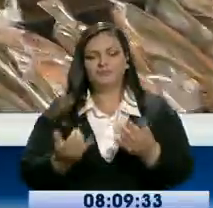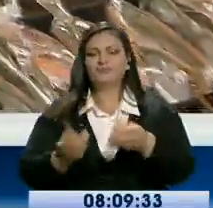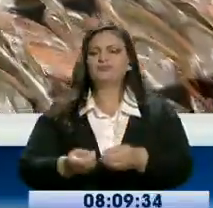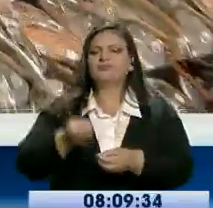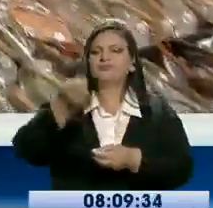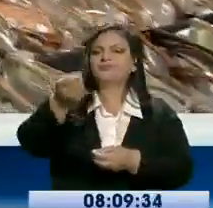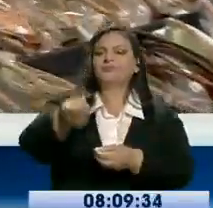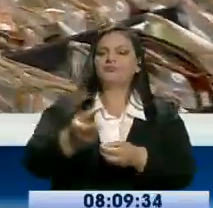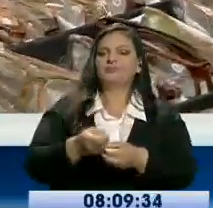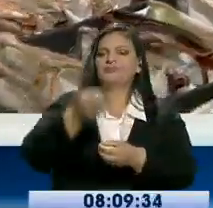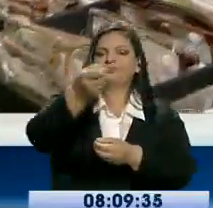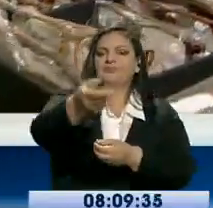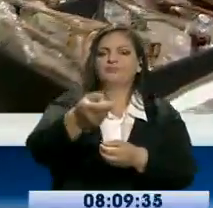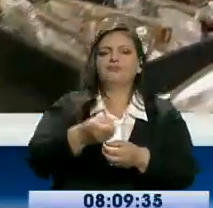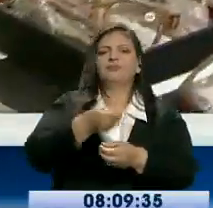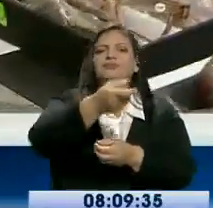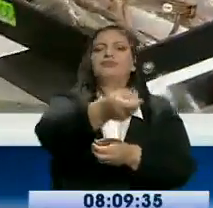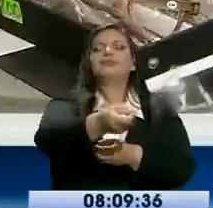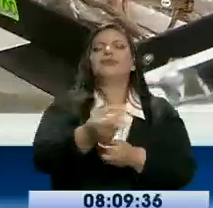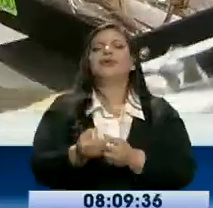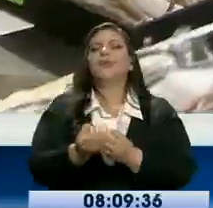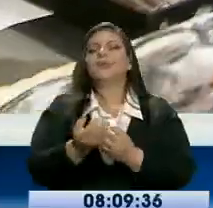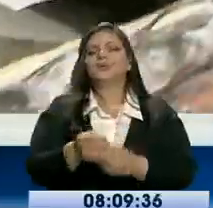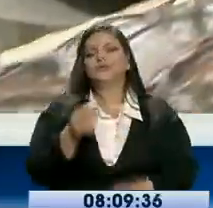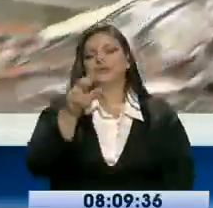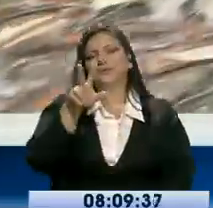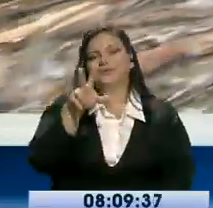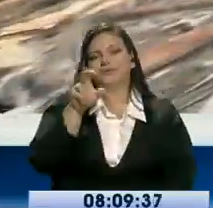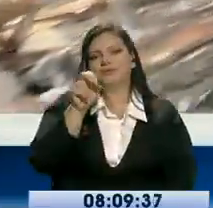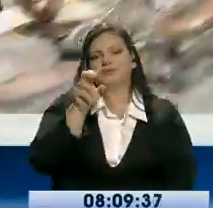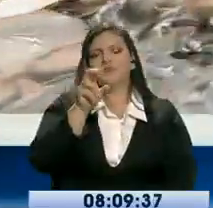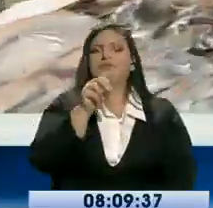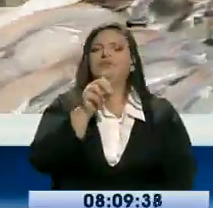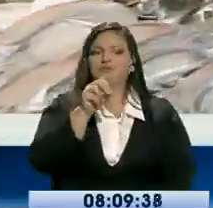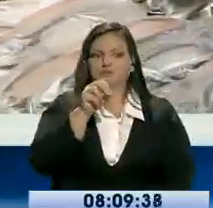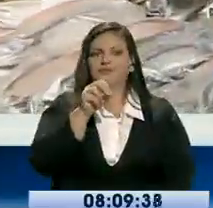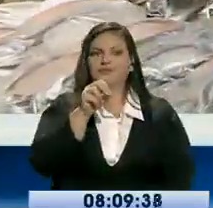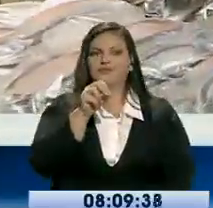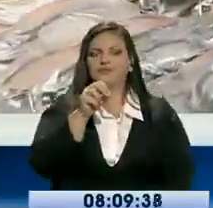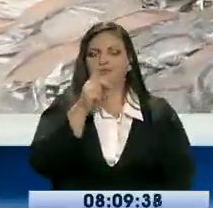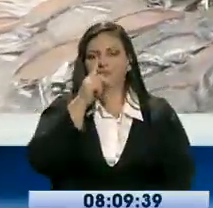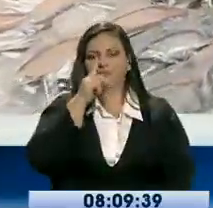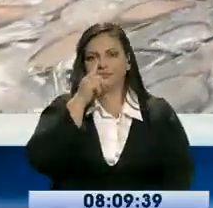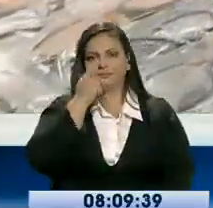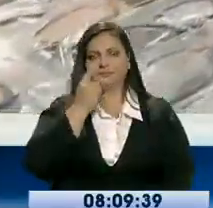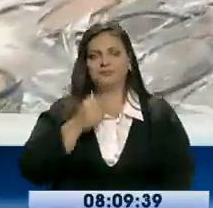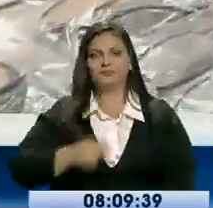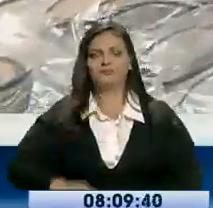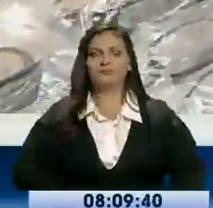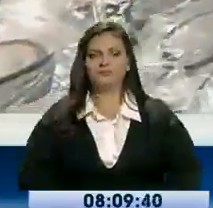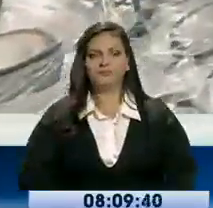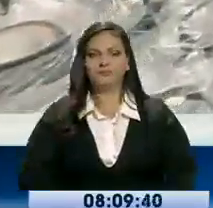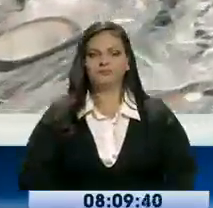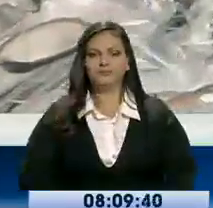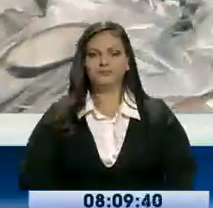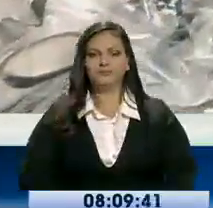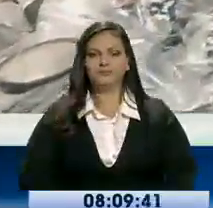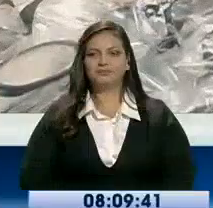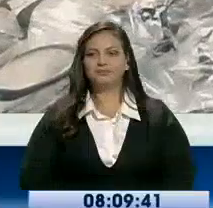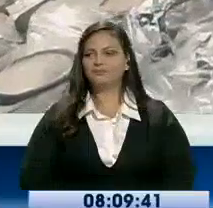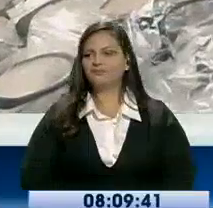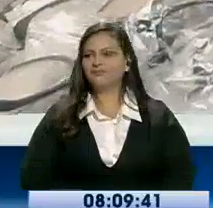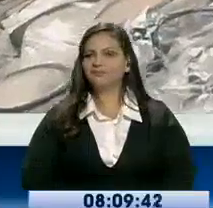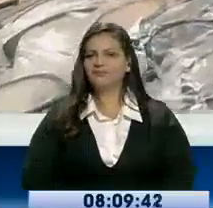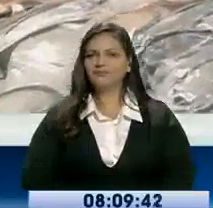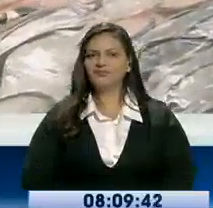son 300 pares de lentes que tenemos listos para poder entregar. Y hoy nos han traído hasta una sorpresa por aquí, a unas que otras madrecitas están